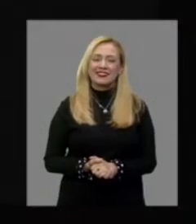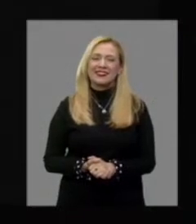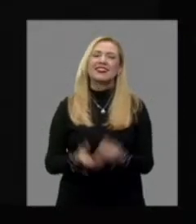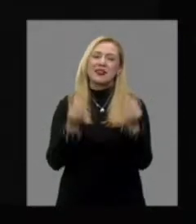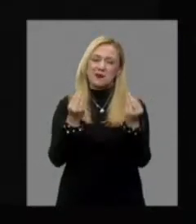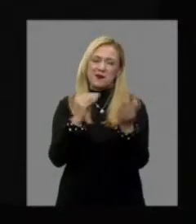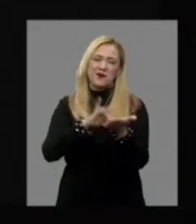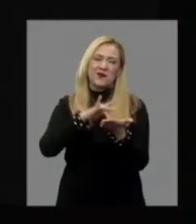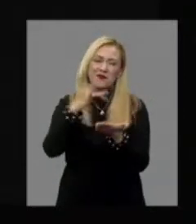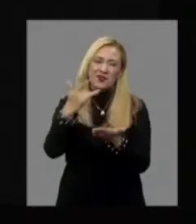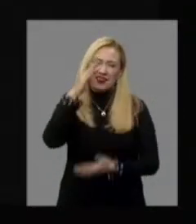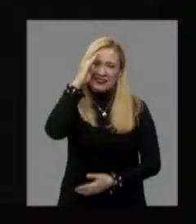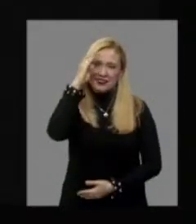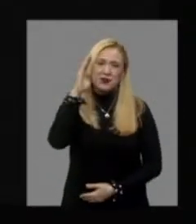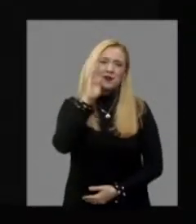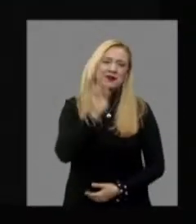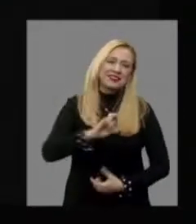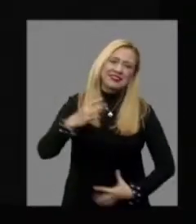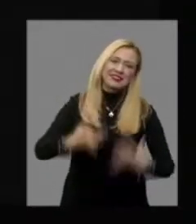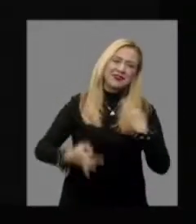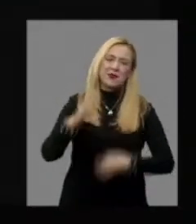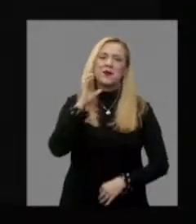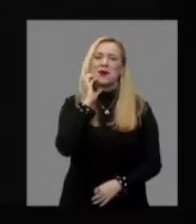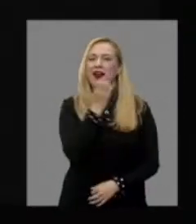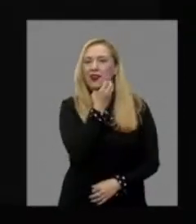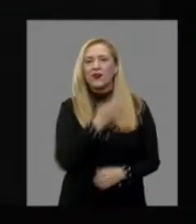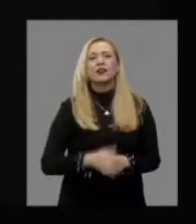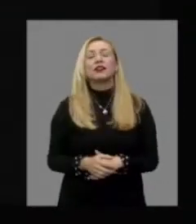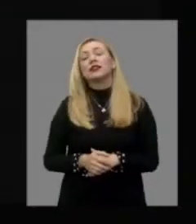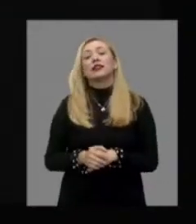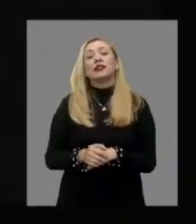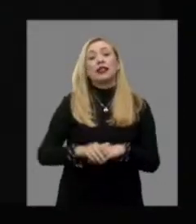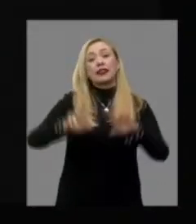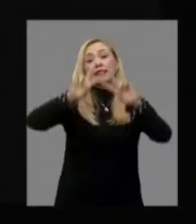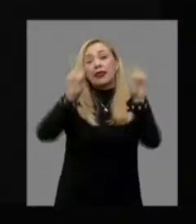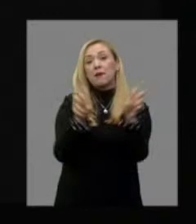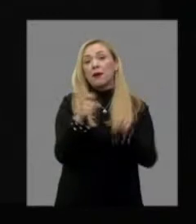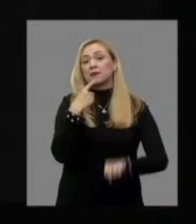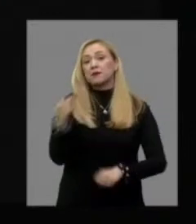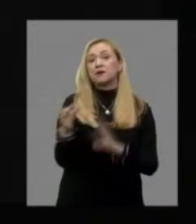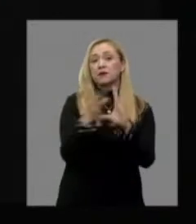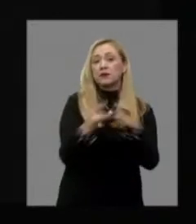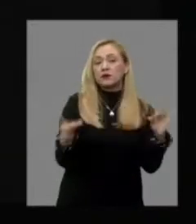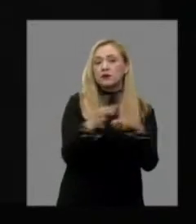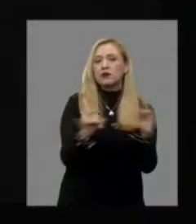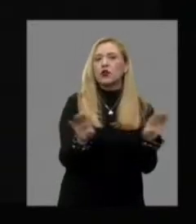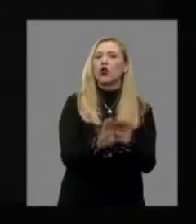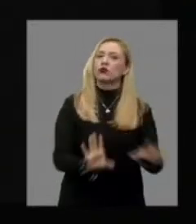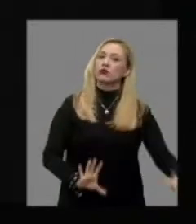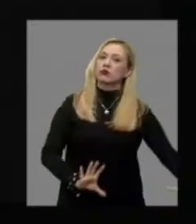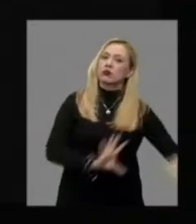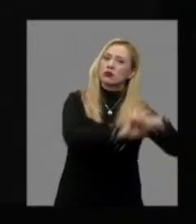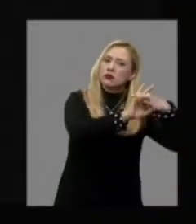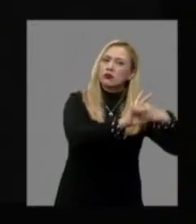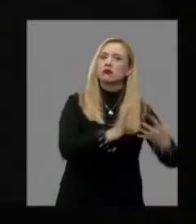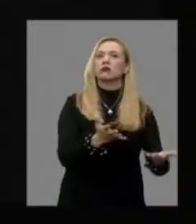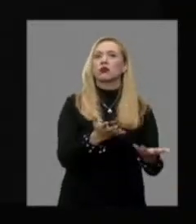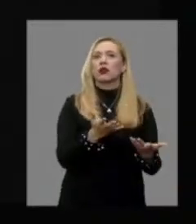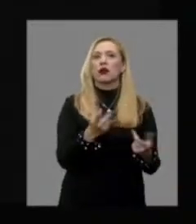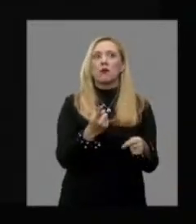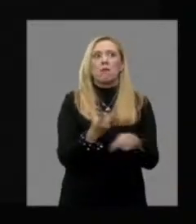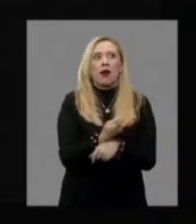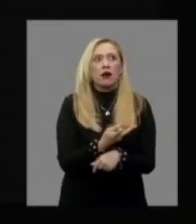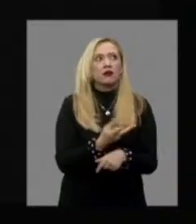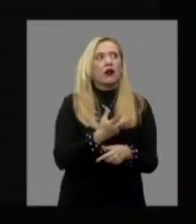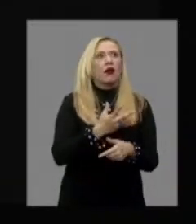Muchas gracias, ministro Pardo. Y sobre estos temas que mencionaba, ¿no?, vinculando las implicaciones, la reforma